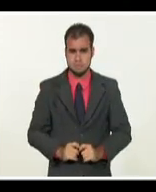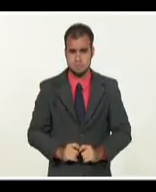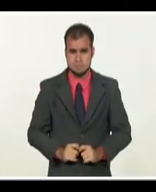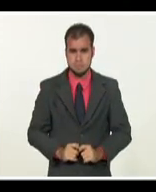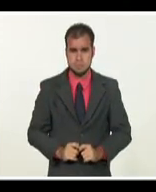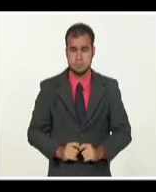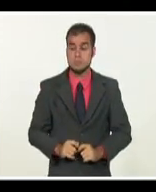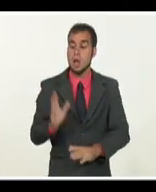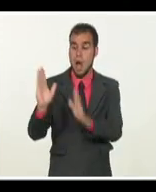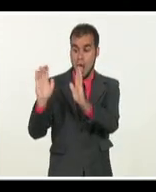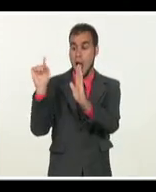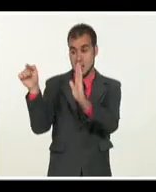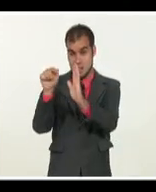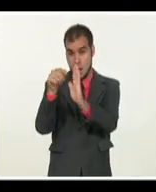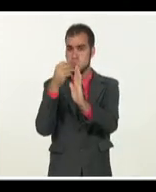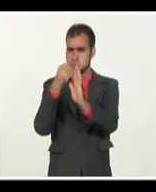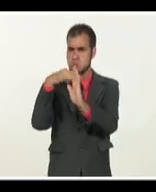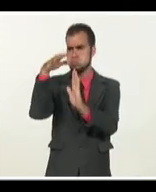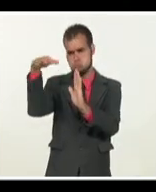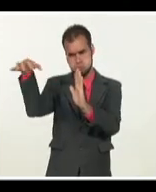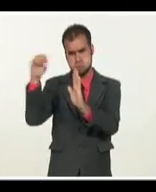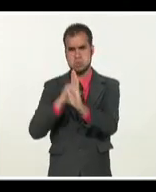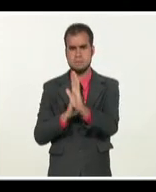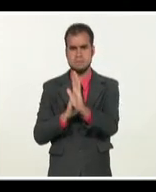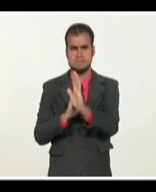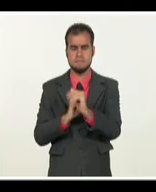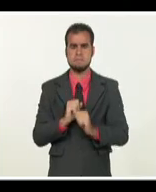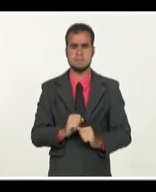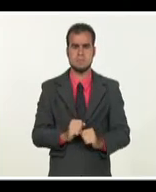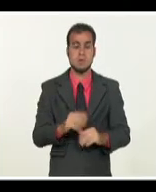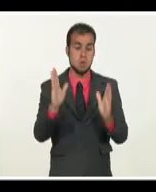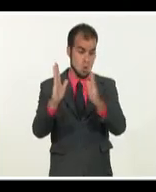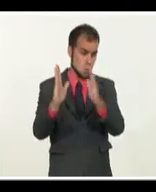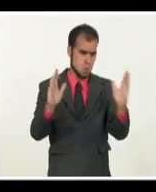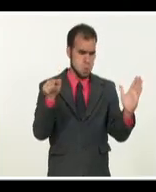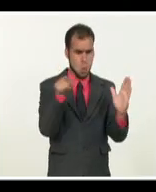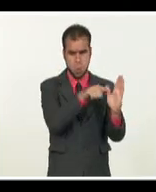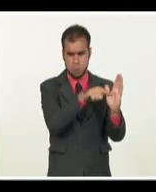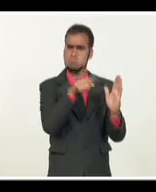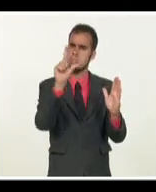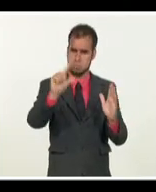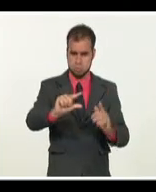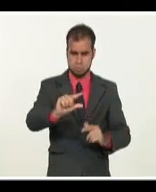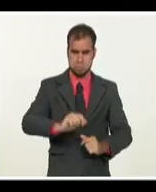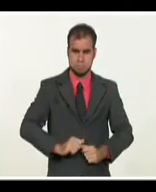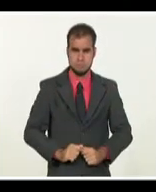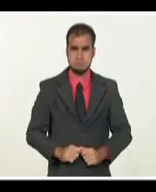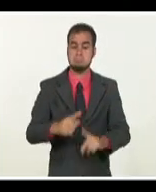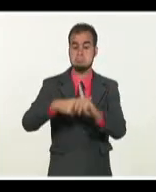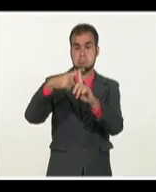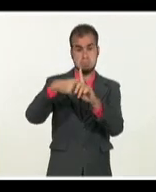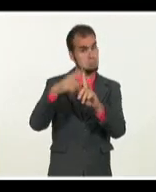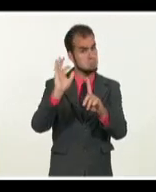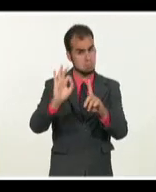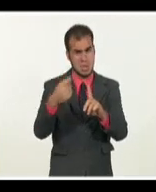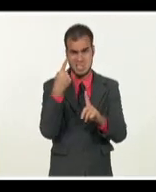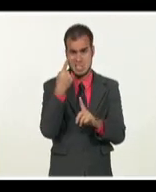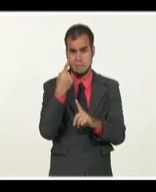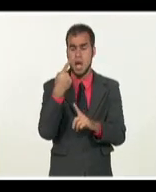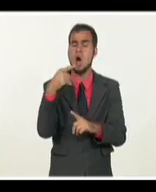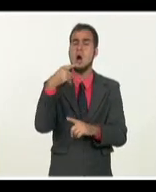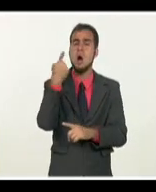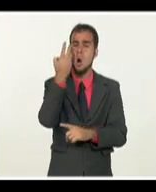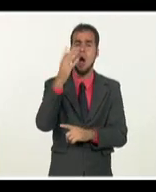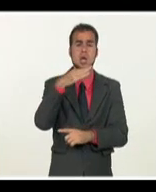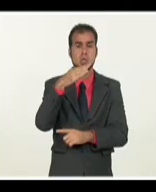del occidente, sobre todo hacia el interior, y también en menor medida en el resto del territorio nacional. Tendremos, bueno, las temperaturas con muy poca variación, los valores mínimos 21 a 23